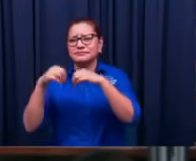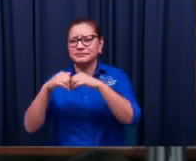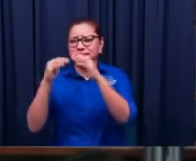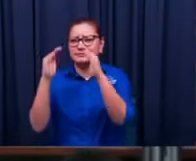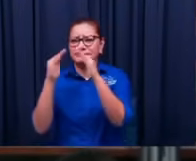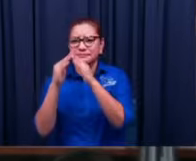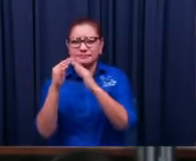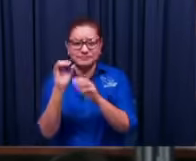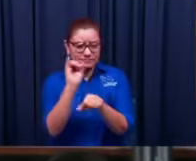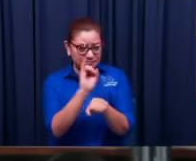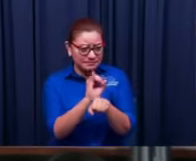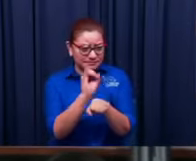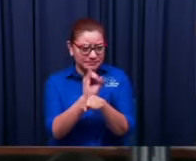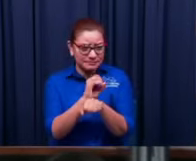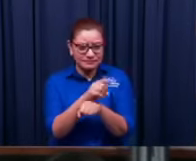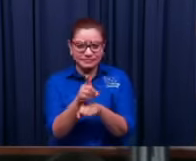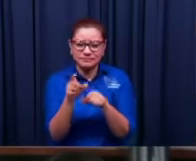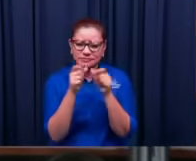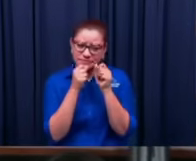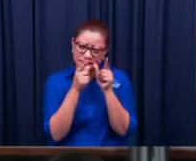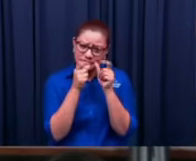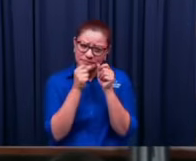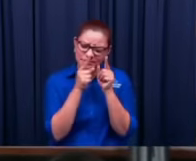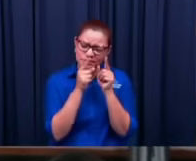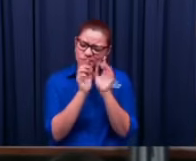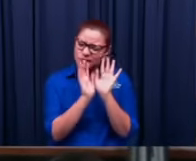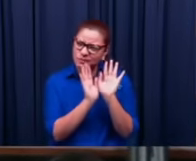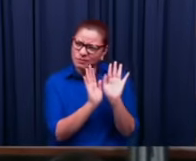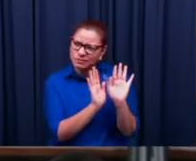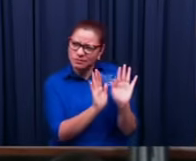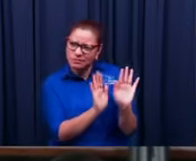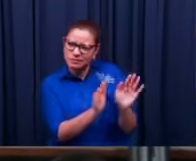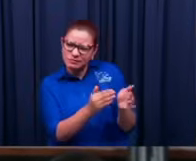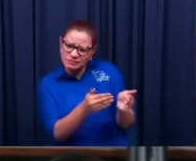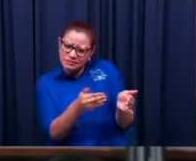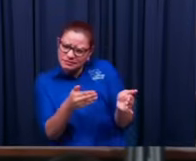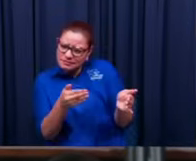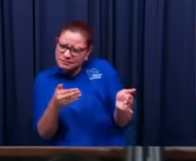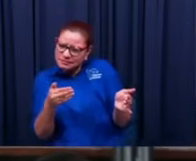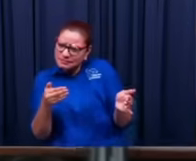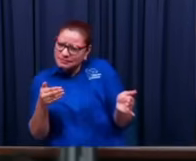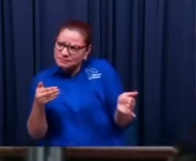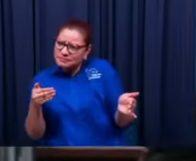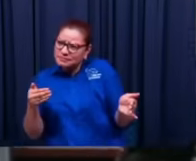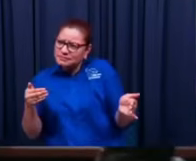te diste cuenta que esa persona es algo chismosita, entonces así.